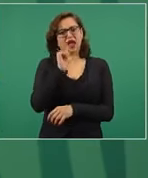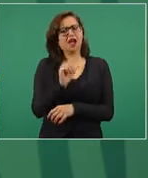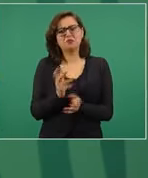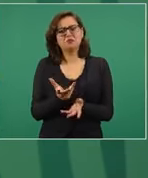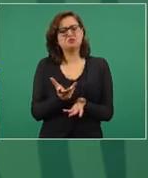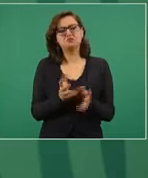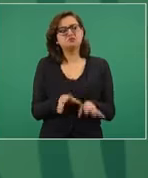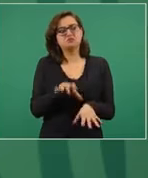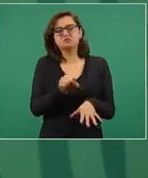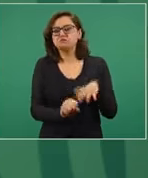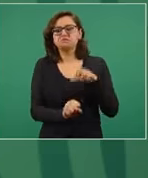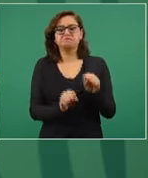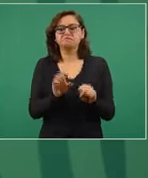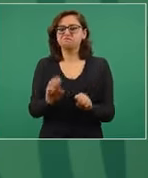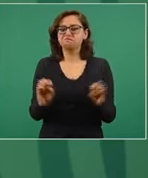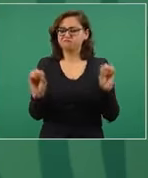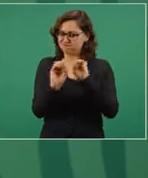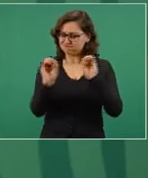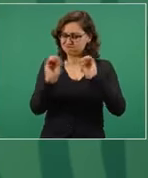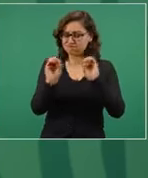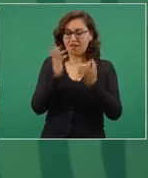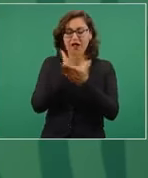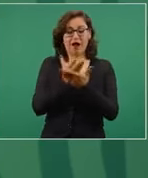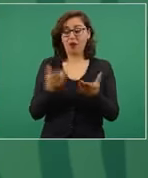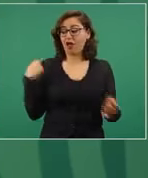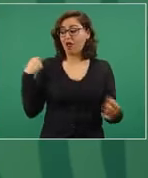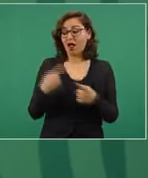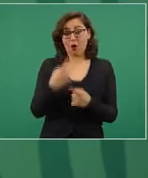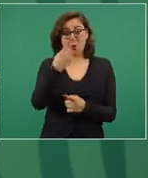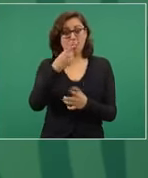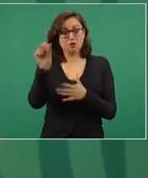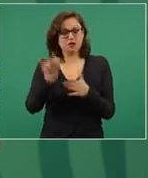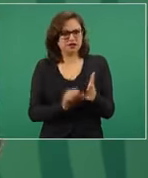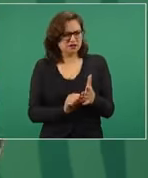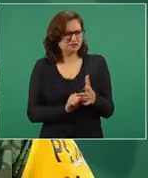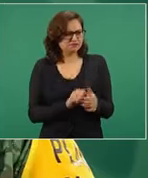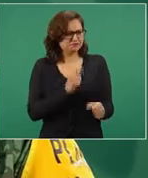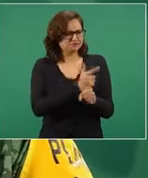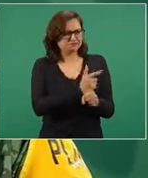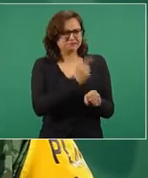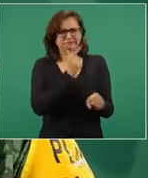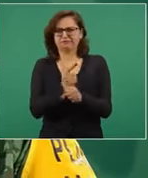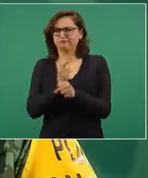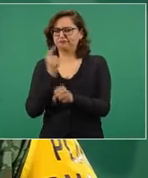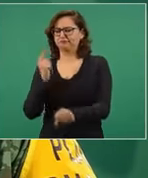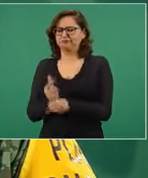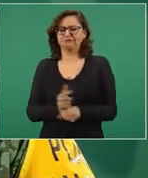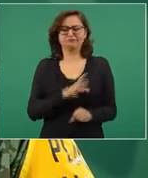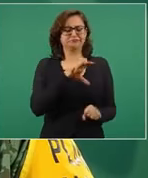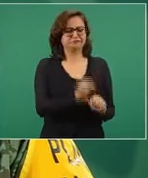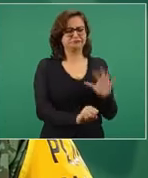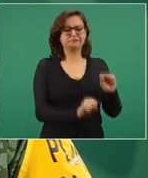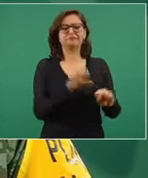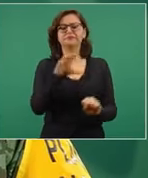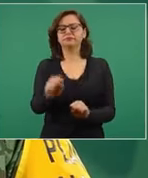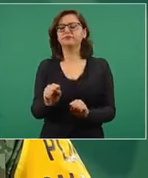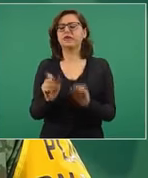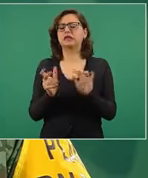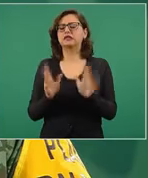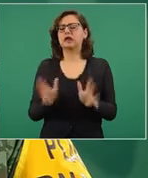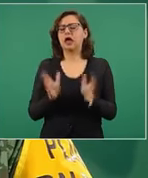ni municiones. Estamos inclusive diseñando procesos nuevos para